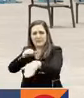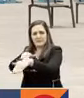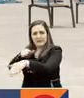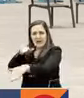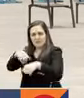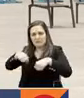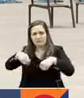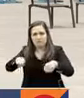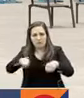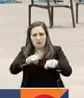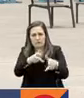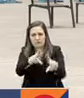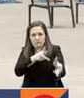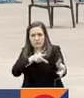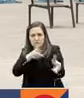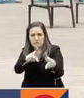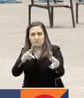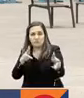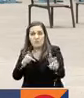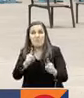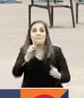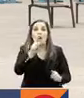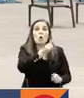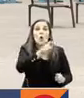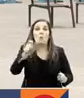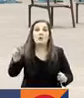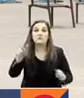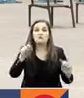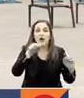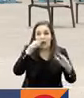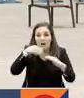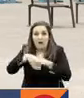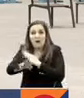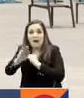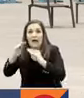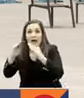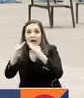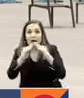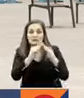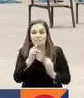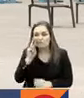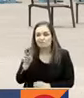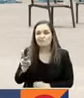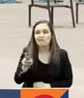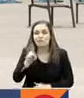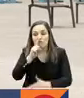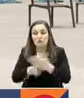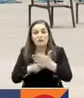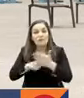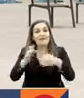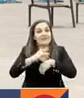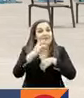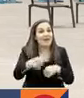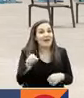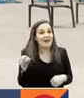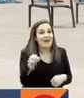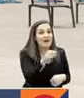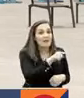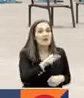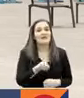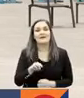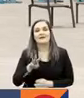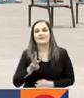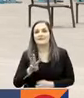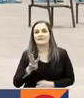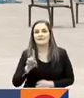Medellín. Sin embargo, muchas personas que cumplieron con la medida, otras fueron sorprendidas por las autoridades. 369 comparendos